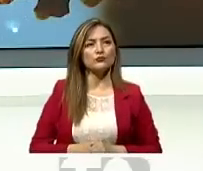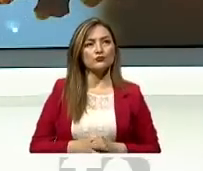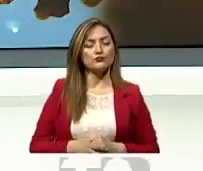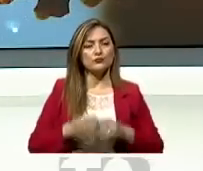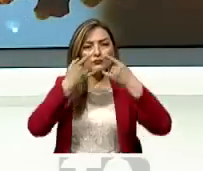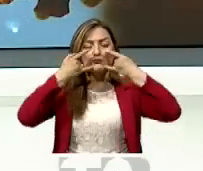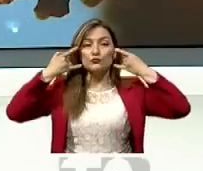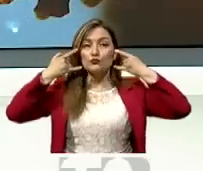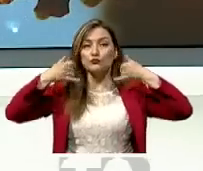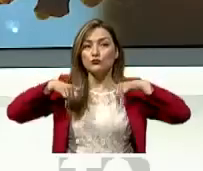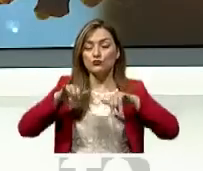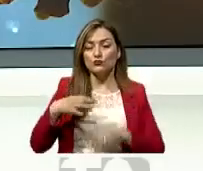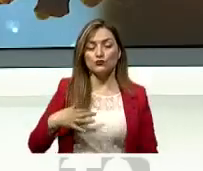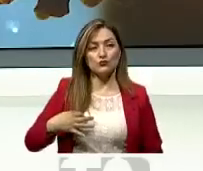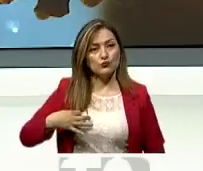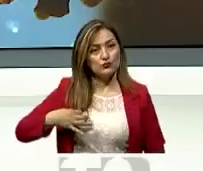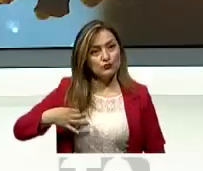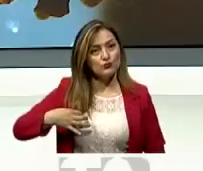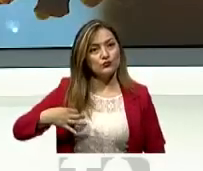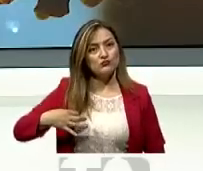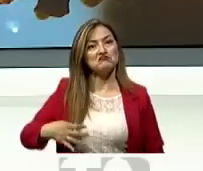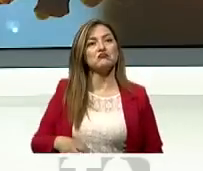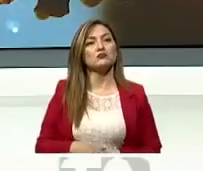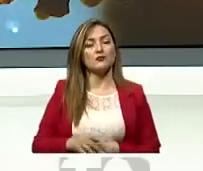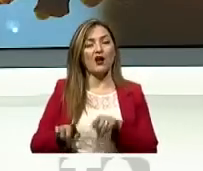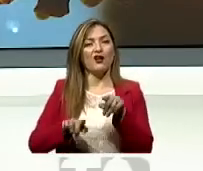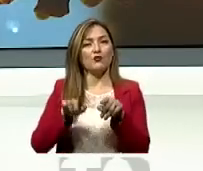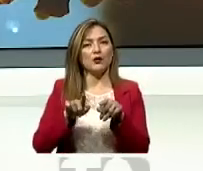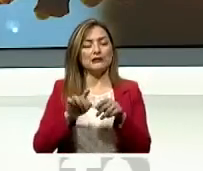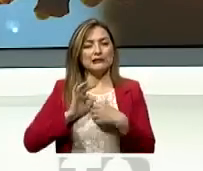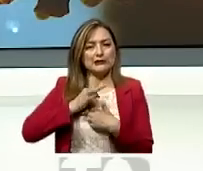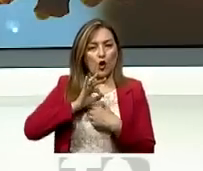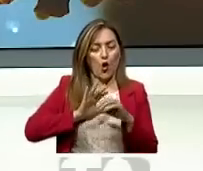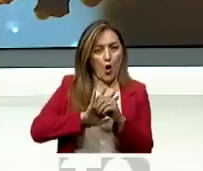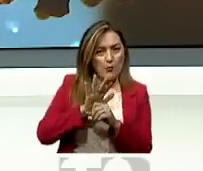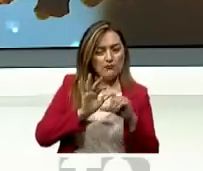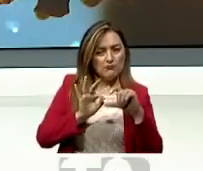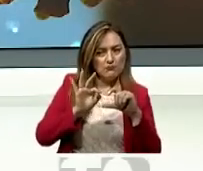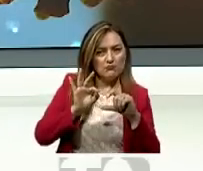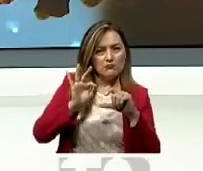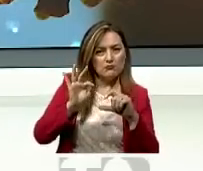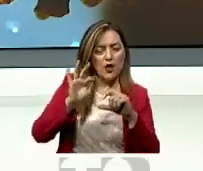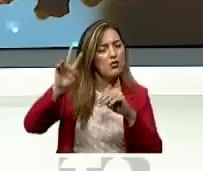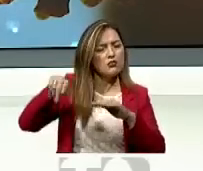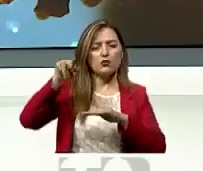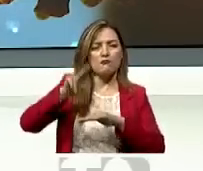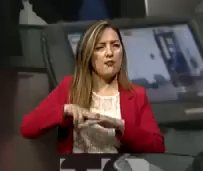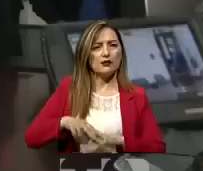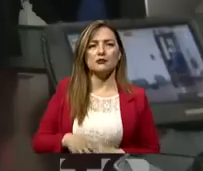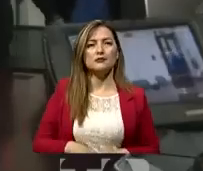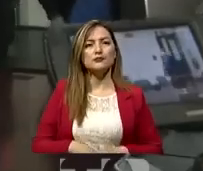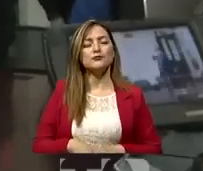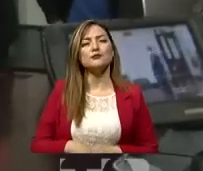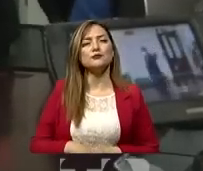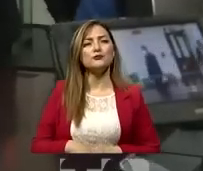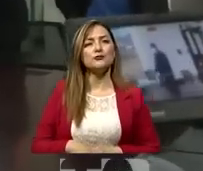mascarilla continuará siendo voluntario. Se aclaró que hay un pequeño incremento de contagios, lo que es completamente normal.